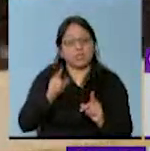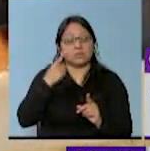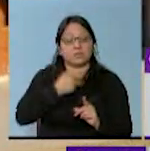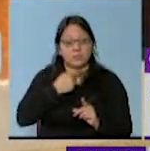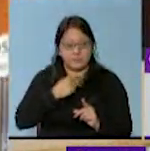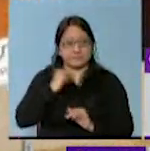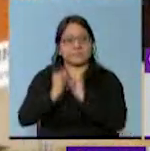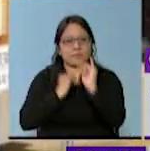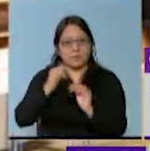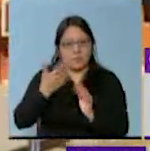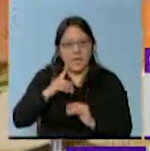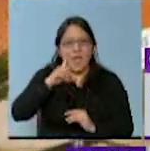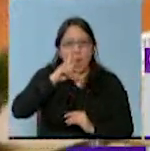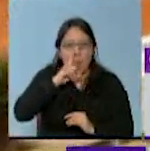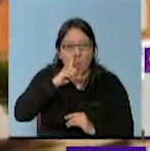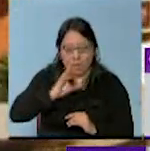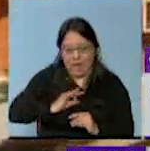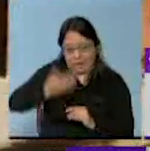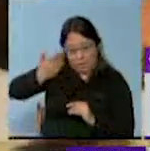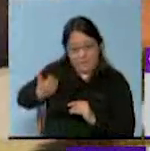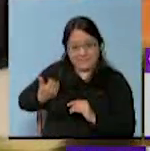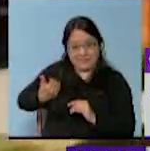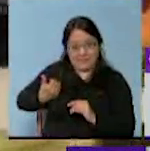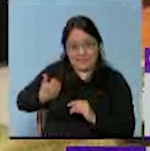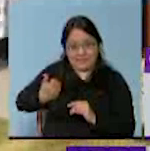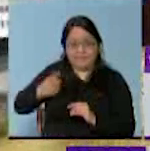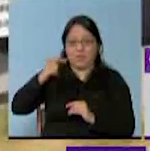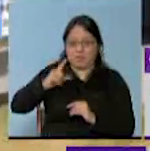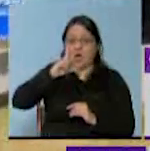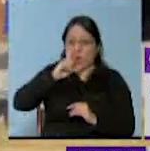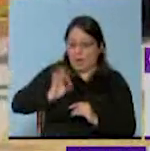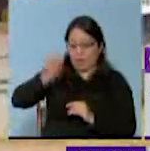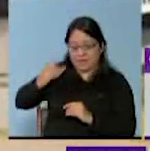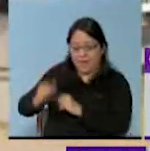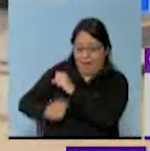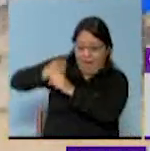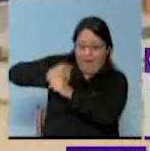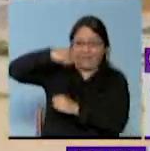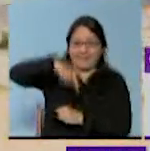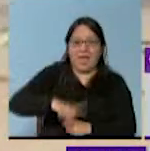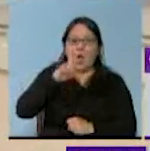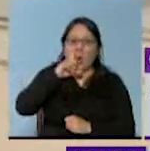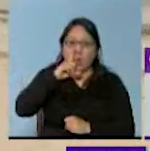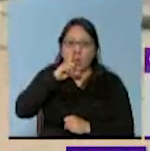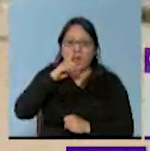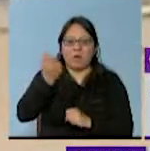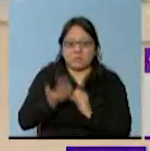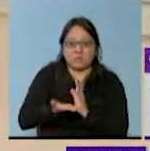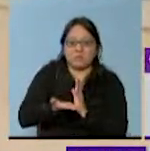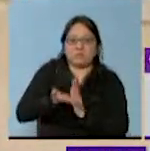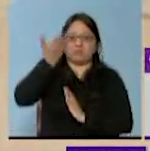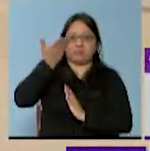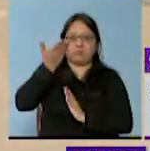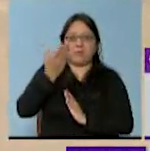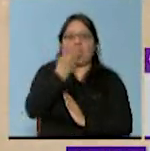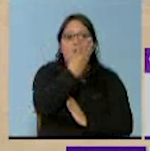julio del año pasado hasta el mes de julio de este año hubo un crecimiento del 40 por ciento